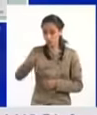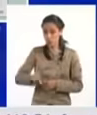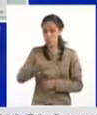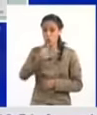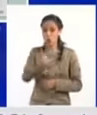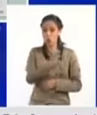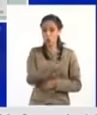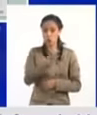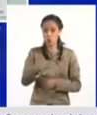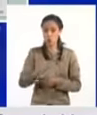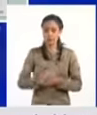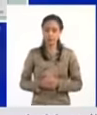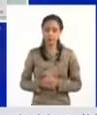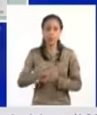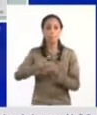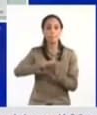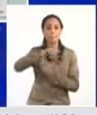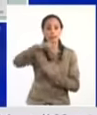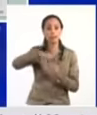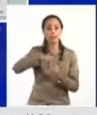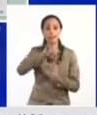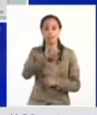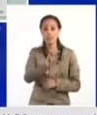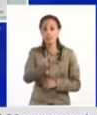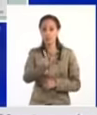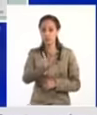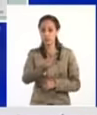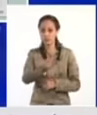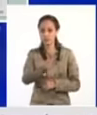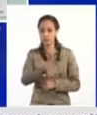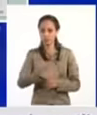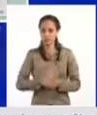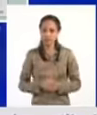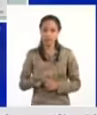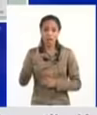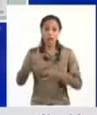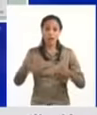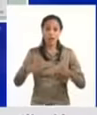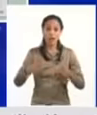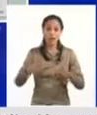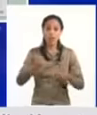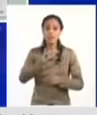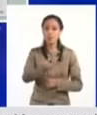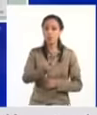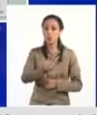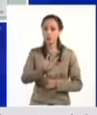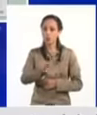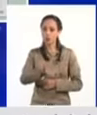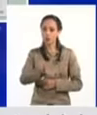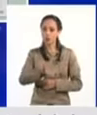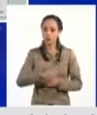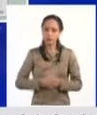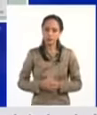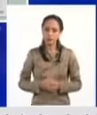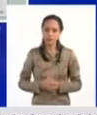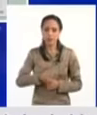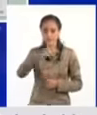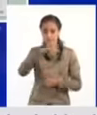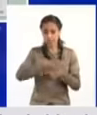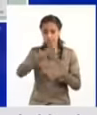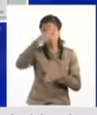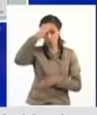811, Matanzas 672, Cárdenas 649, Santiago de